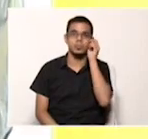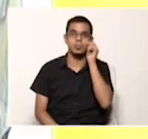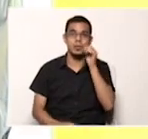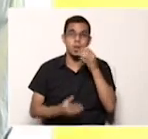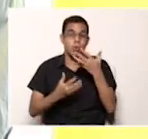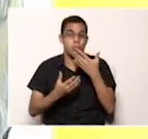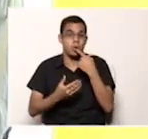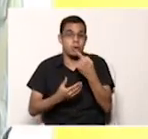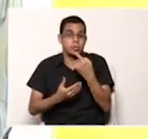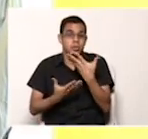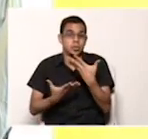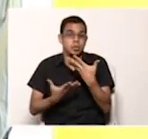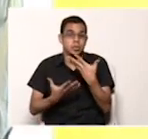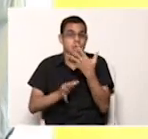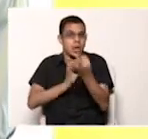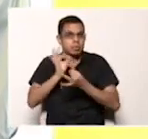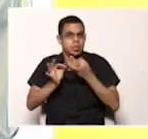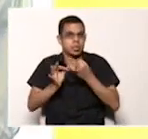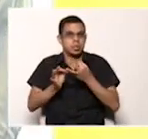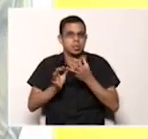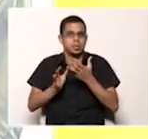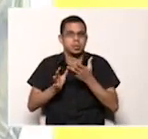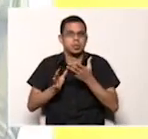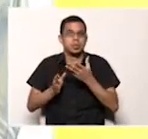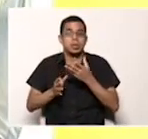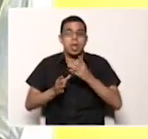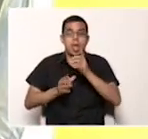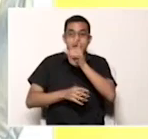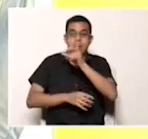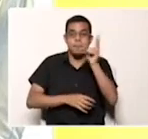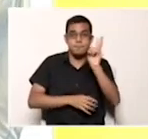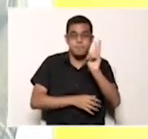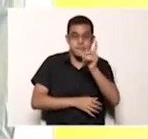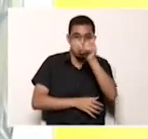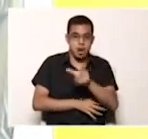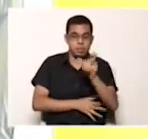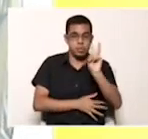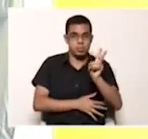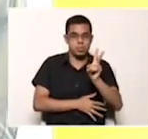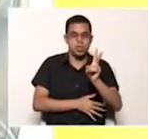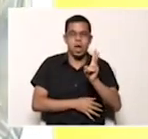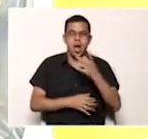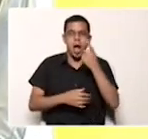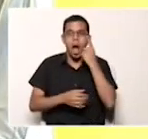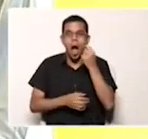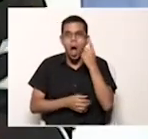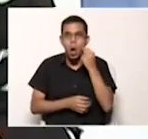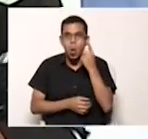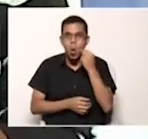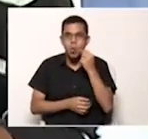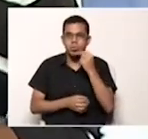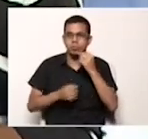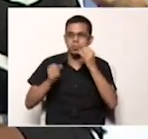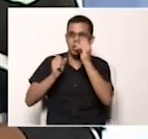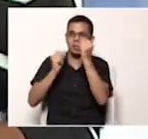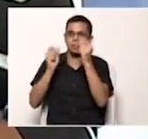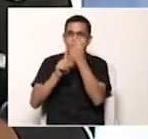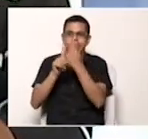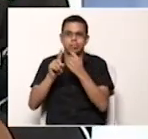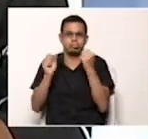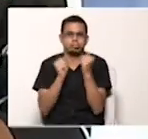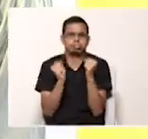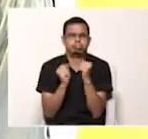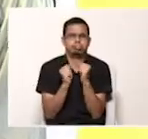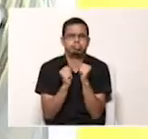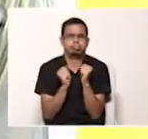esas temperaturas tan bajas. Entonces, supongo yo incluso que personas han tenido que migrar por distintas razones, han